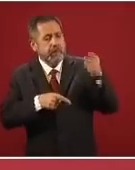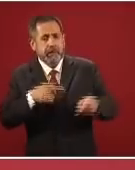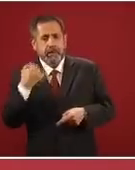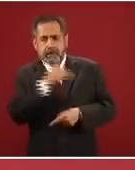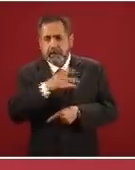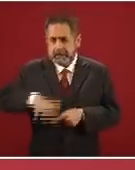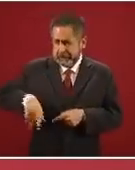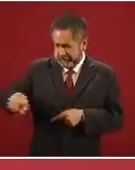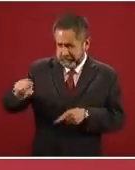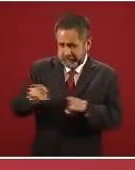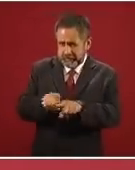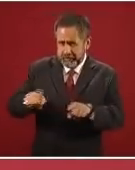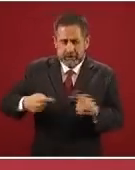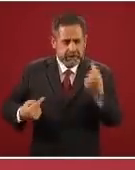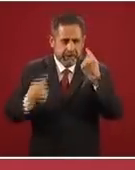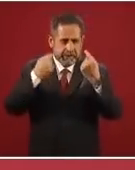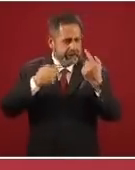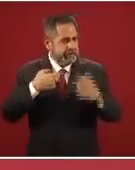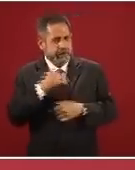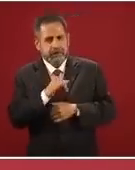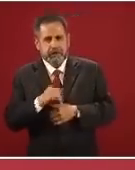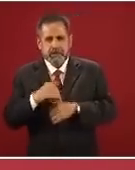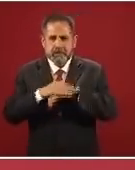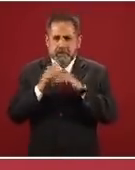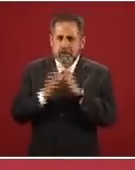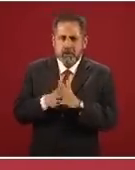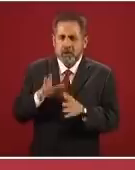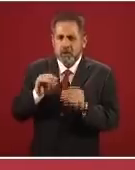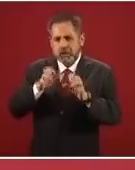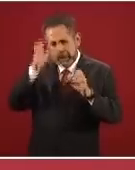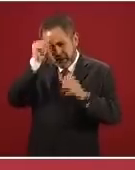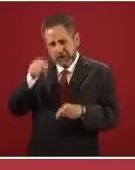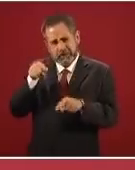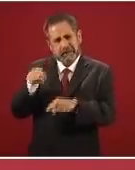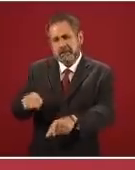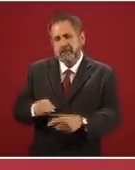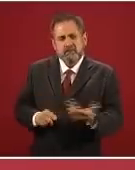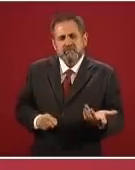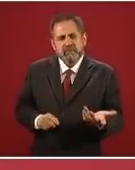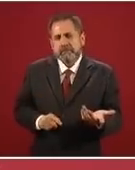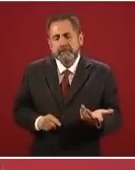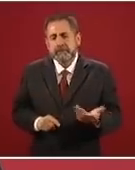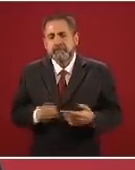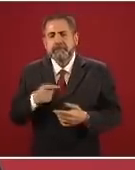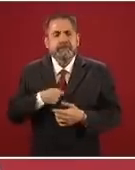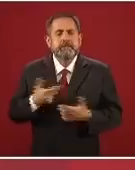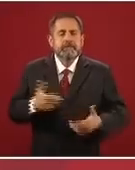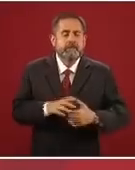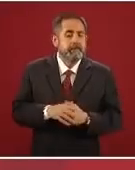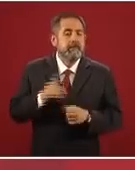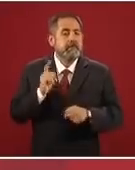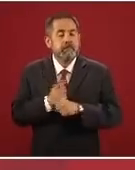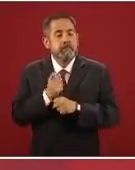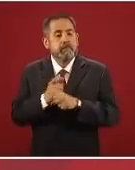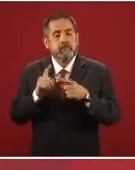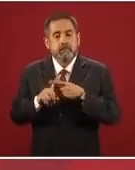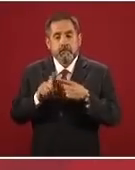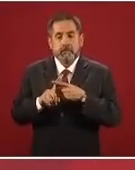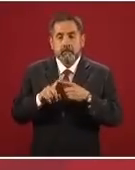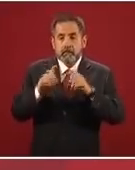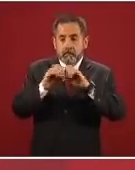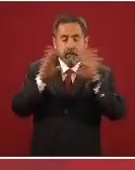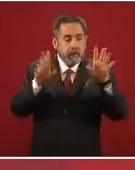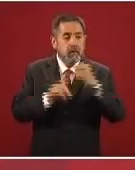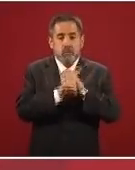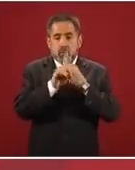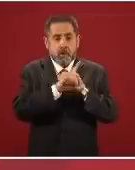usted señala, que francamente me parece muy inadecuada. Es decir, ¿qué estamos haciendo? Primero, visualizando un problema